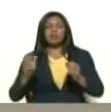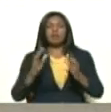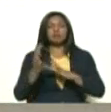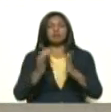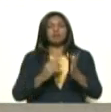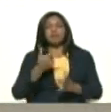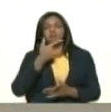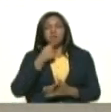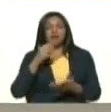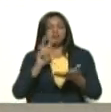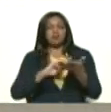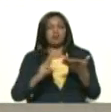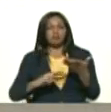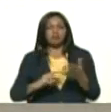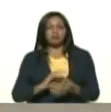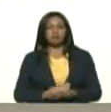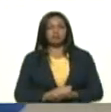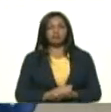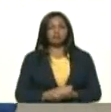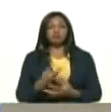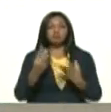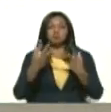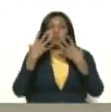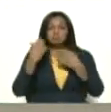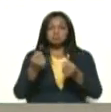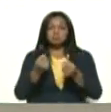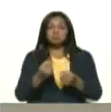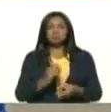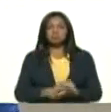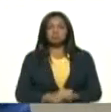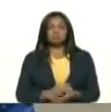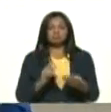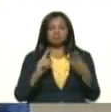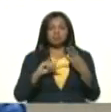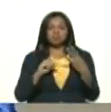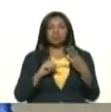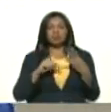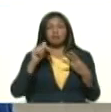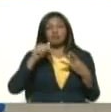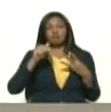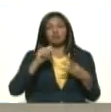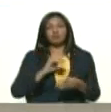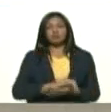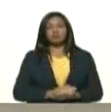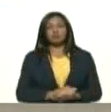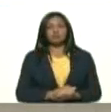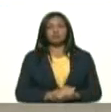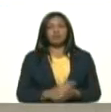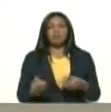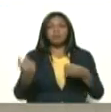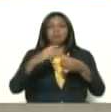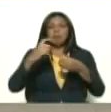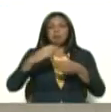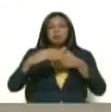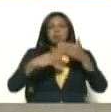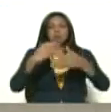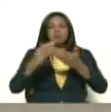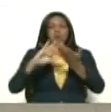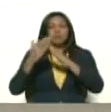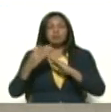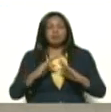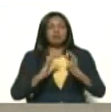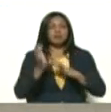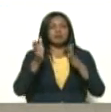lectura y de gran comprensión. Y también el tercer libro por hoy, vamos a ir sumando comunidades